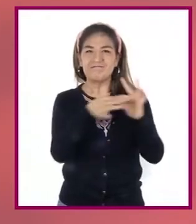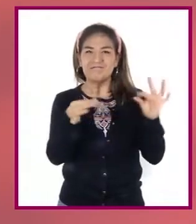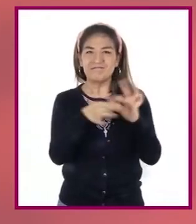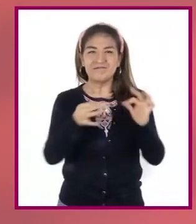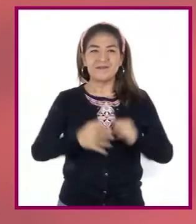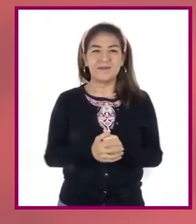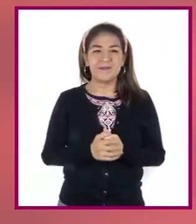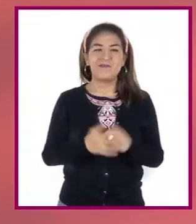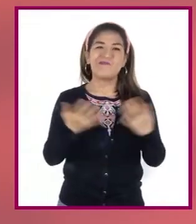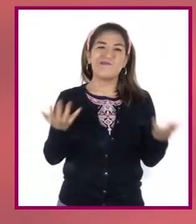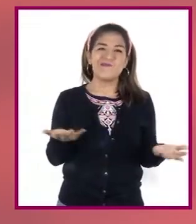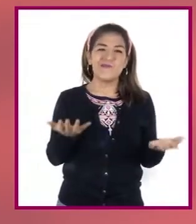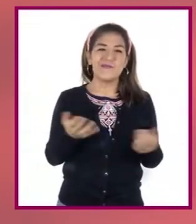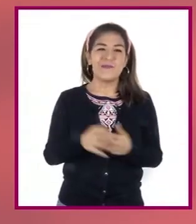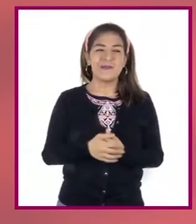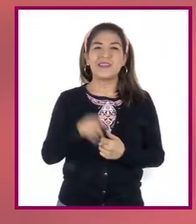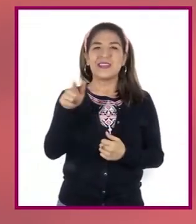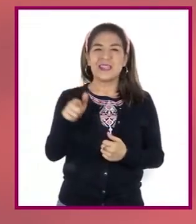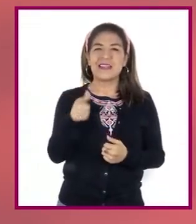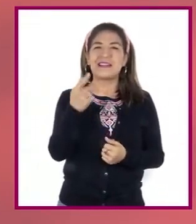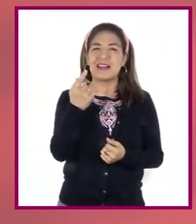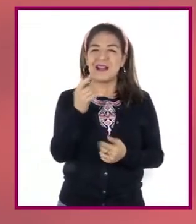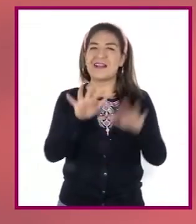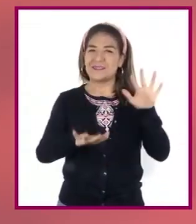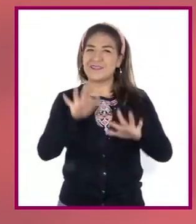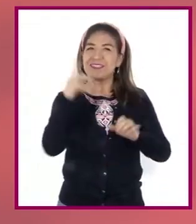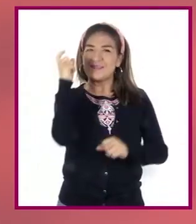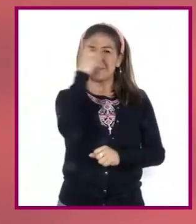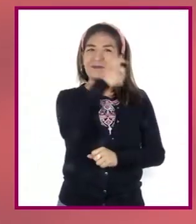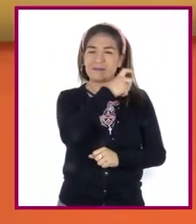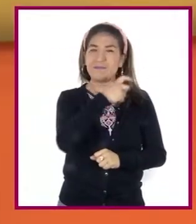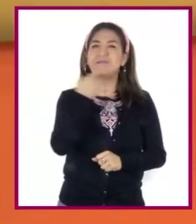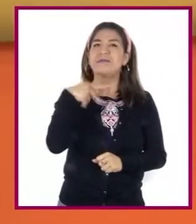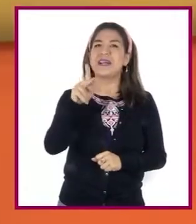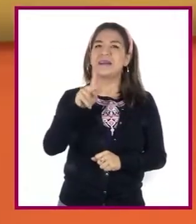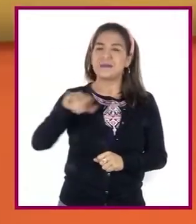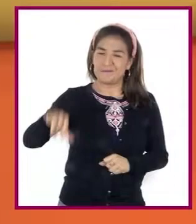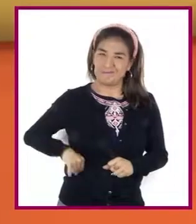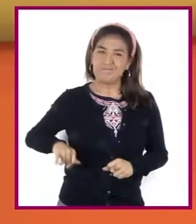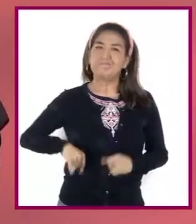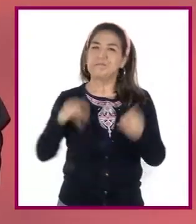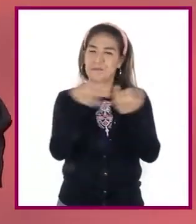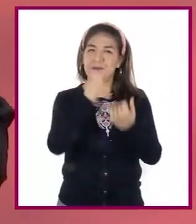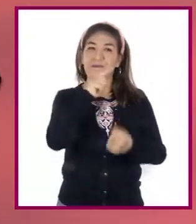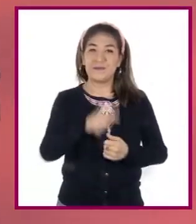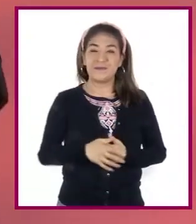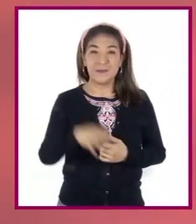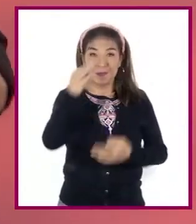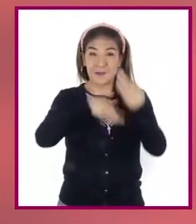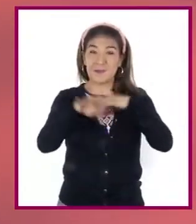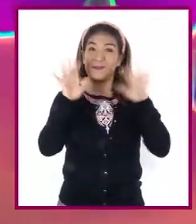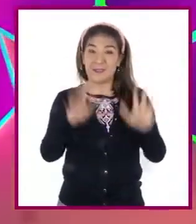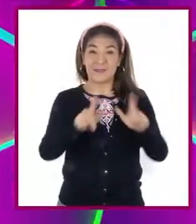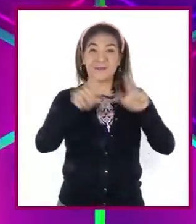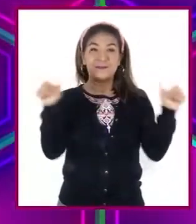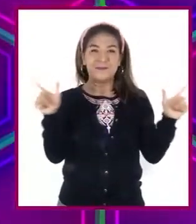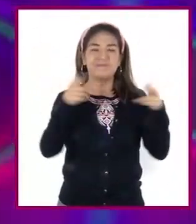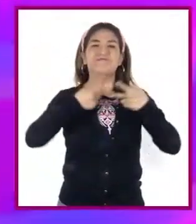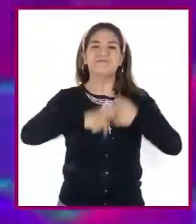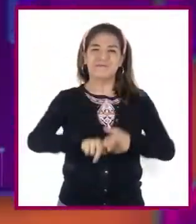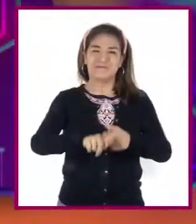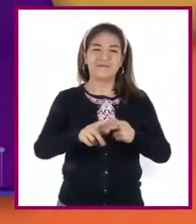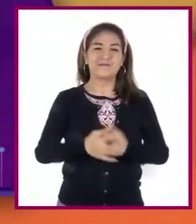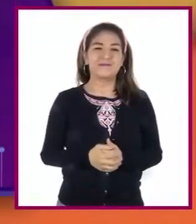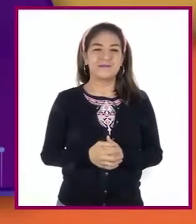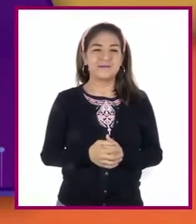profesora, aunque algo complicado. Muy interesante. ¿Listas y listos? Bien, iniciemos.